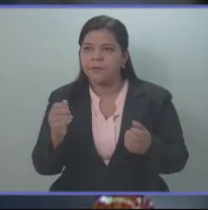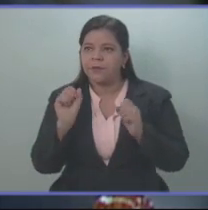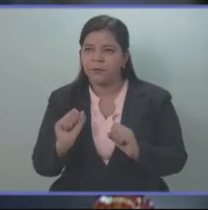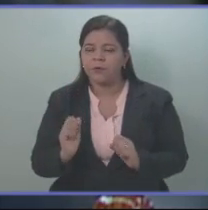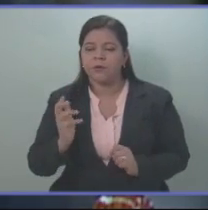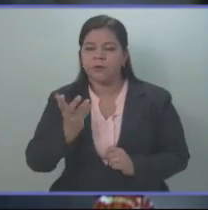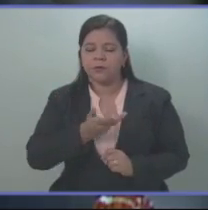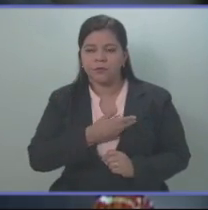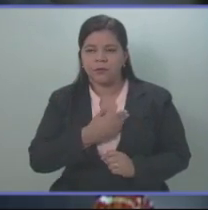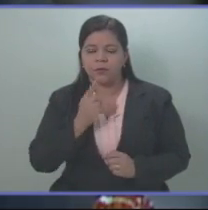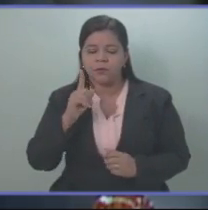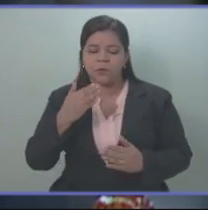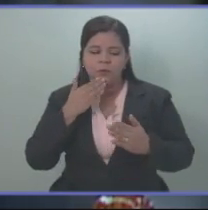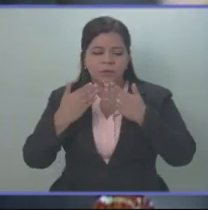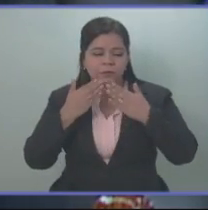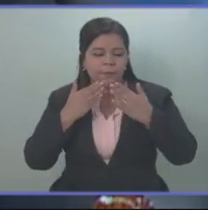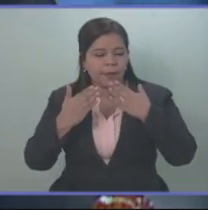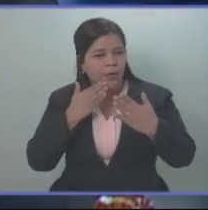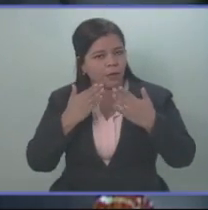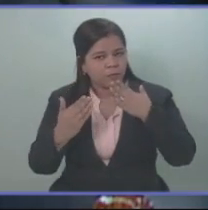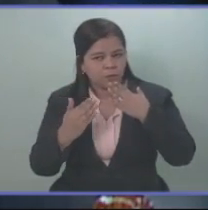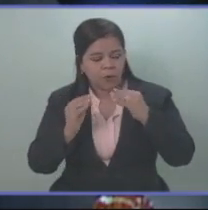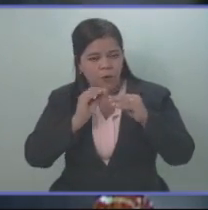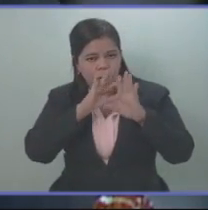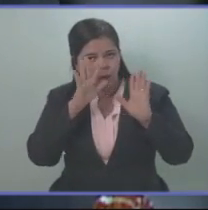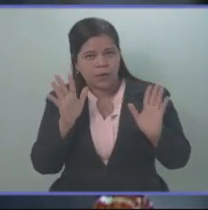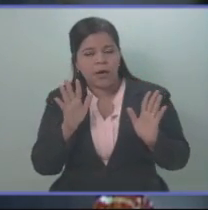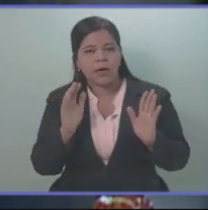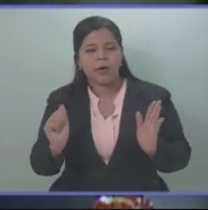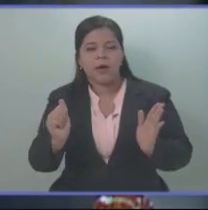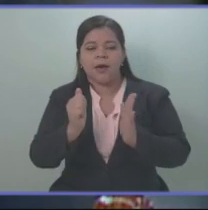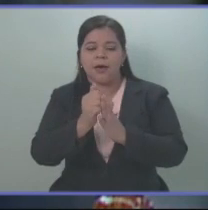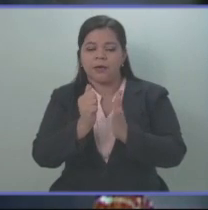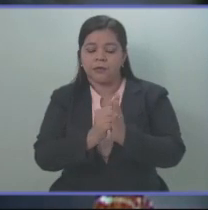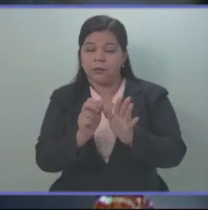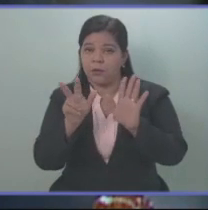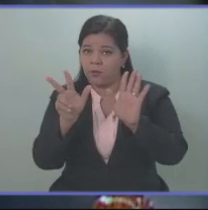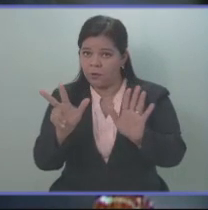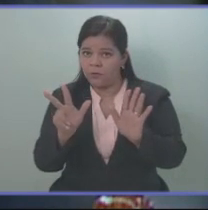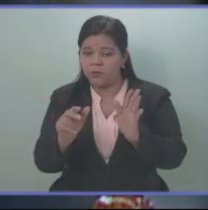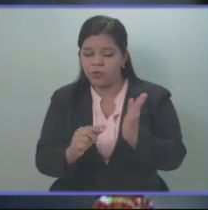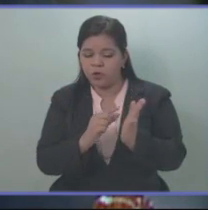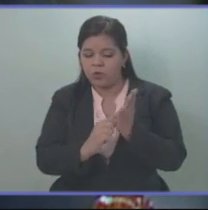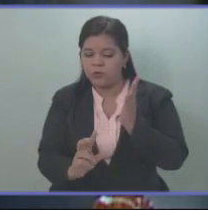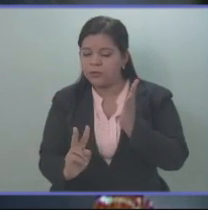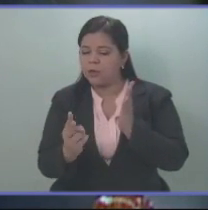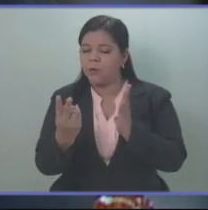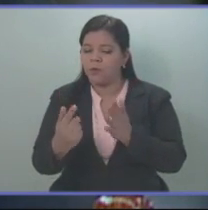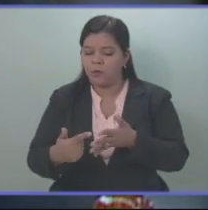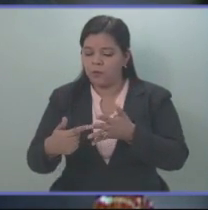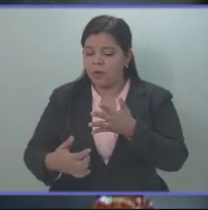una interpretación auténtica al artículo 8, inciso segundo de la